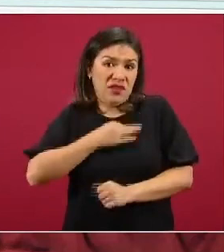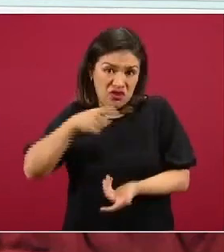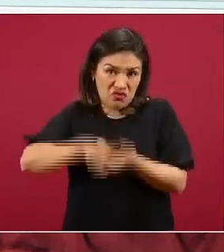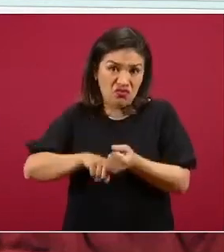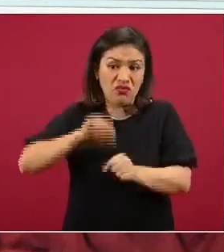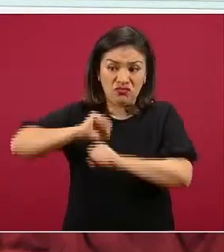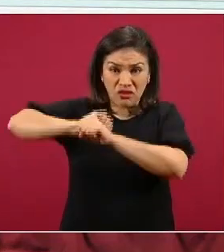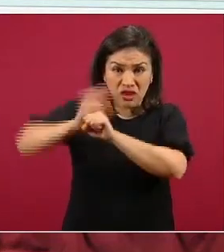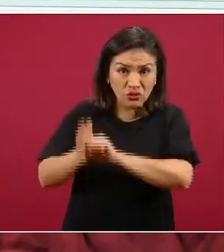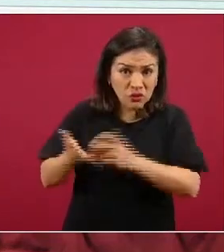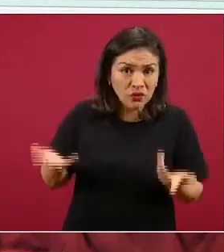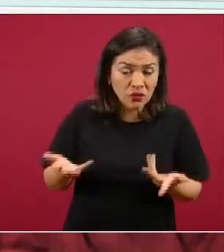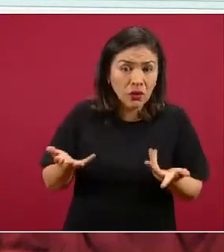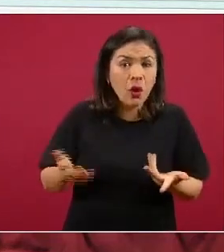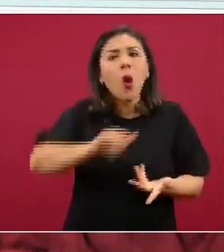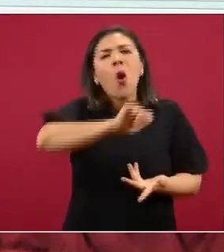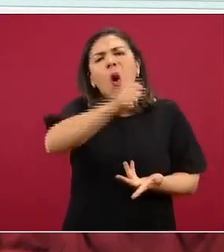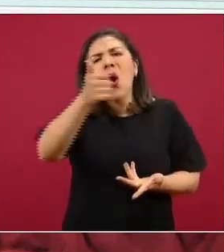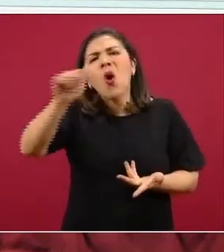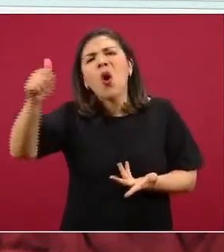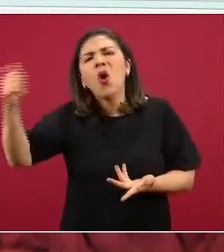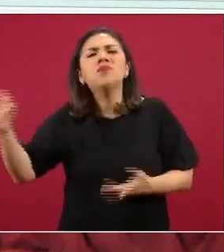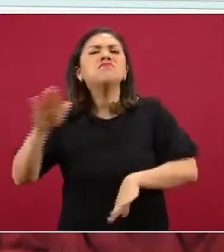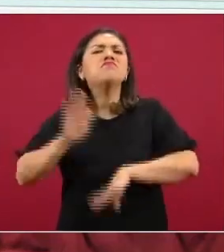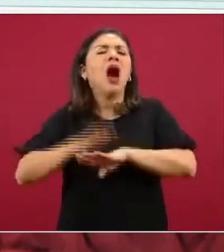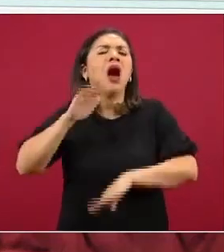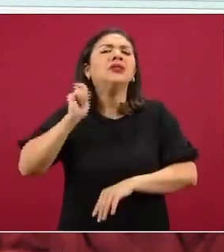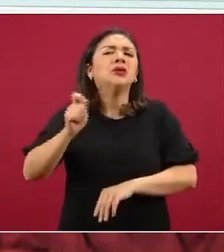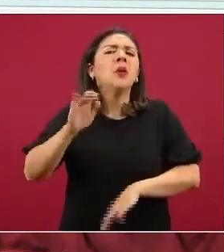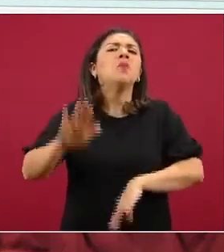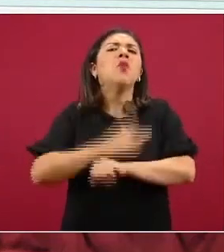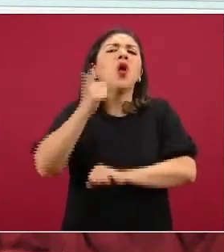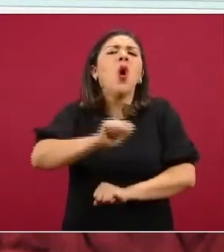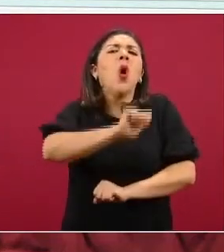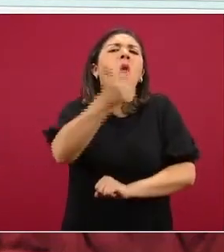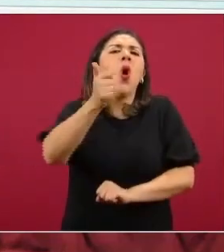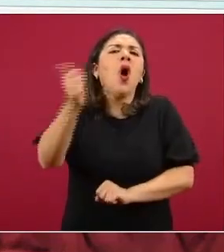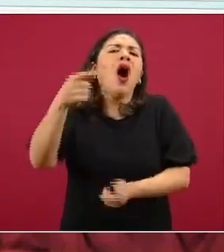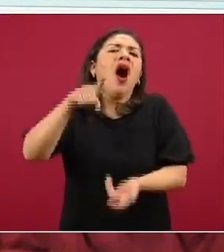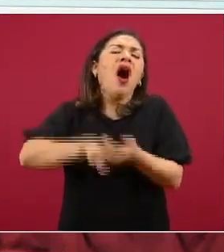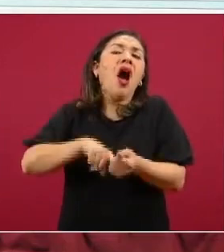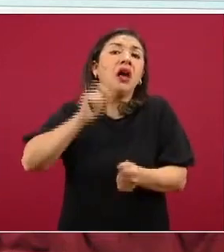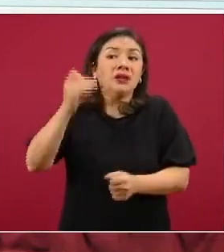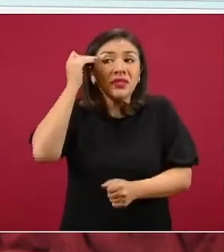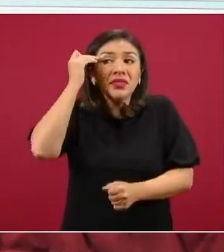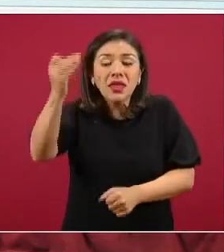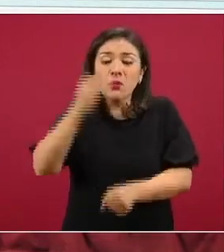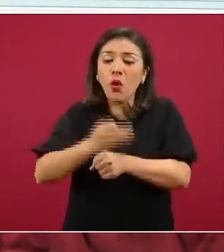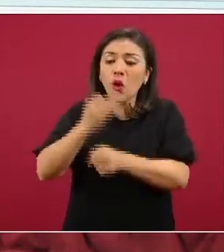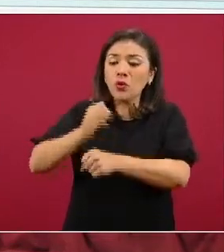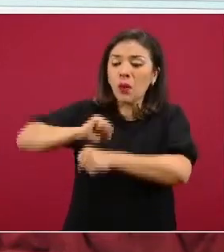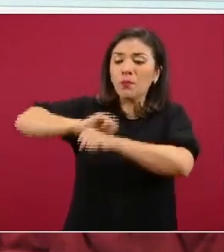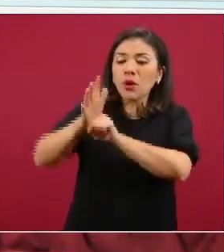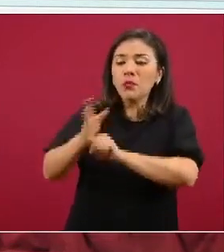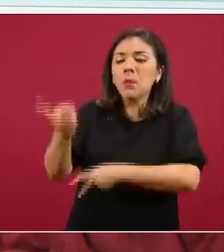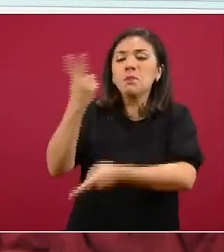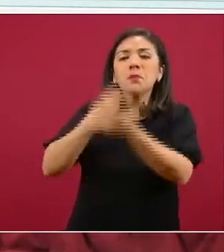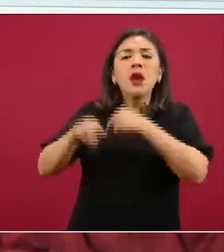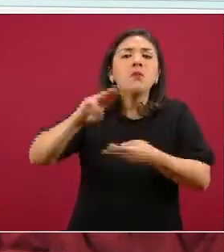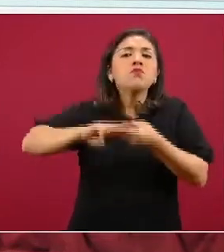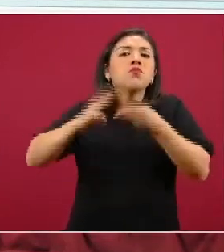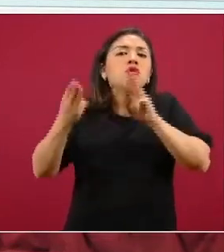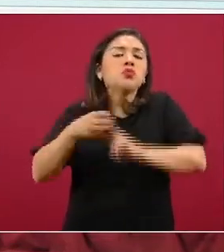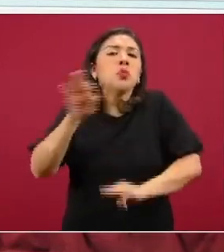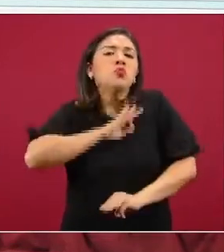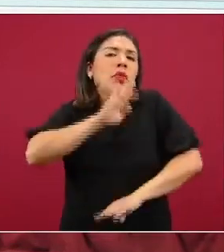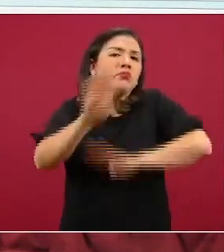virus SARS-CoV-2 y muchas otras que también pueden ser por otras situaciones que durante la pandemia se pueden presentar y ya